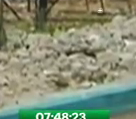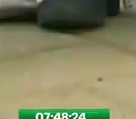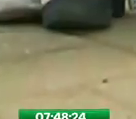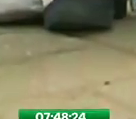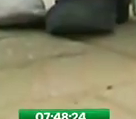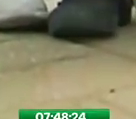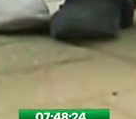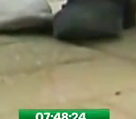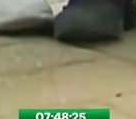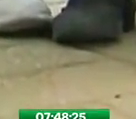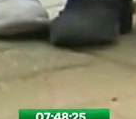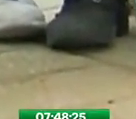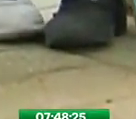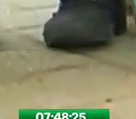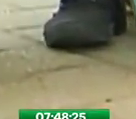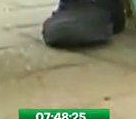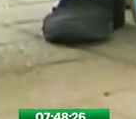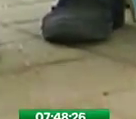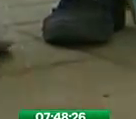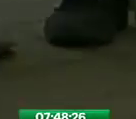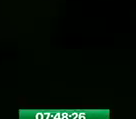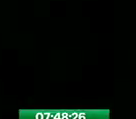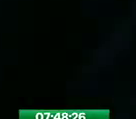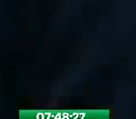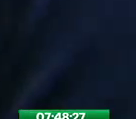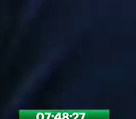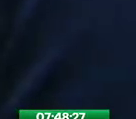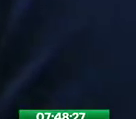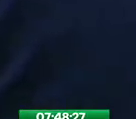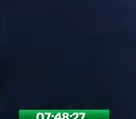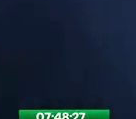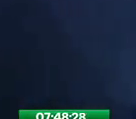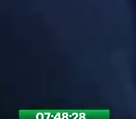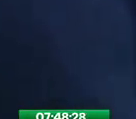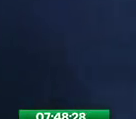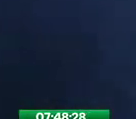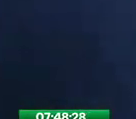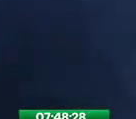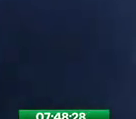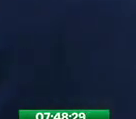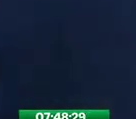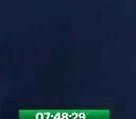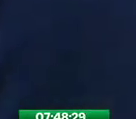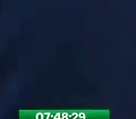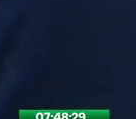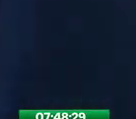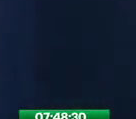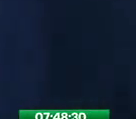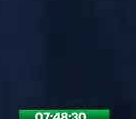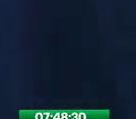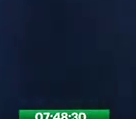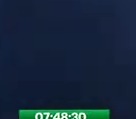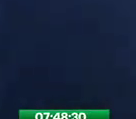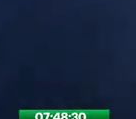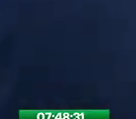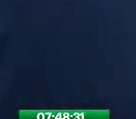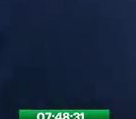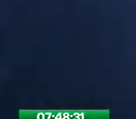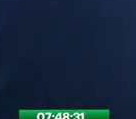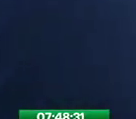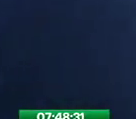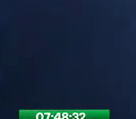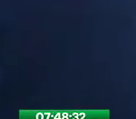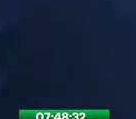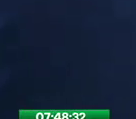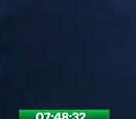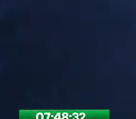niños, al futuro del Ecuador. Y allá coge un man y me pela arma así, me saca así. ¿Y cómo es eso? Eso no